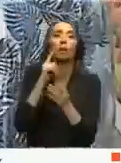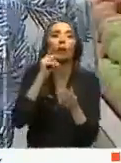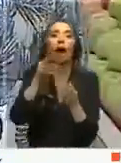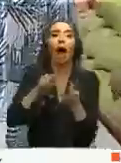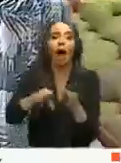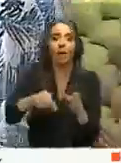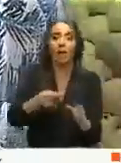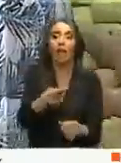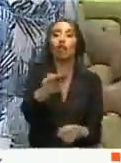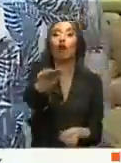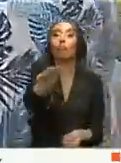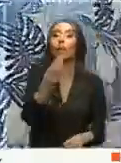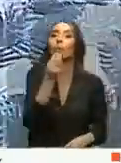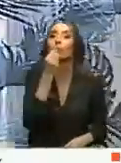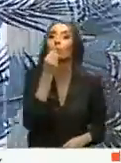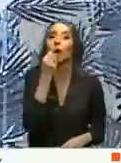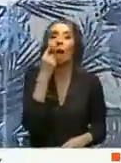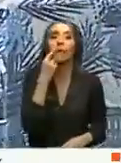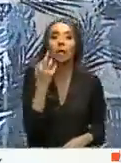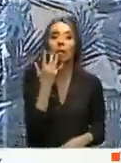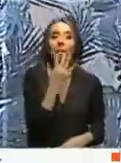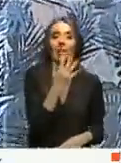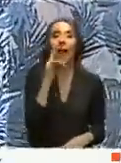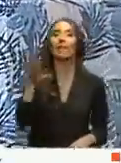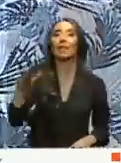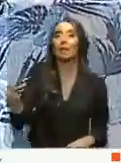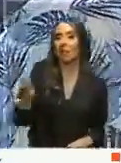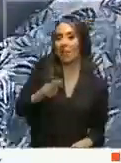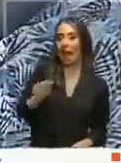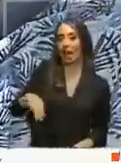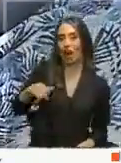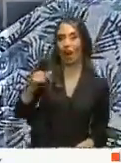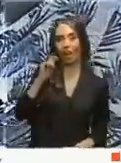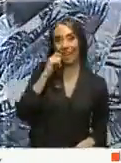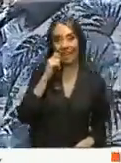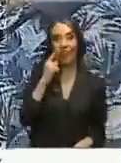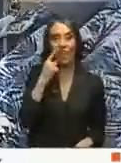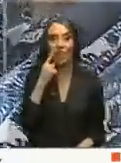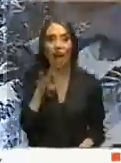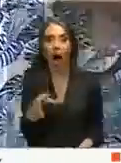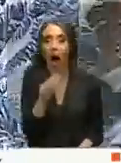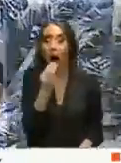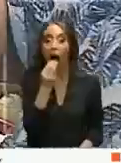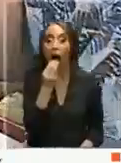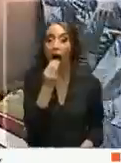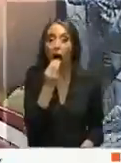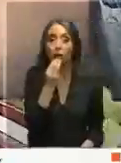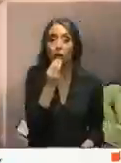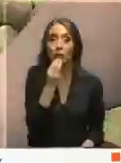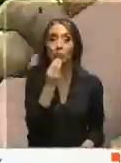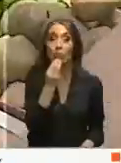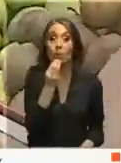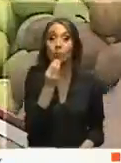sandía ahí. Vamos a probar este exquisito, este joven, a ver. A ver, a ver, a ver.